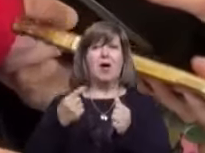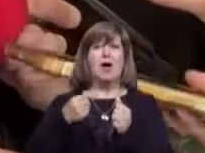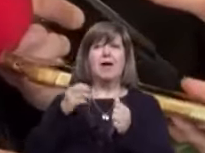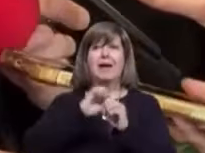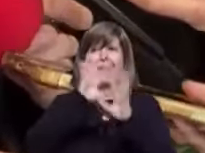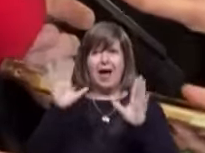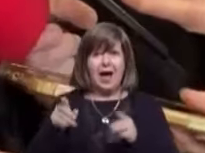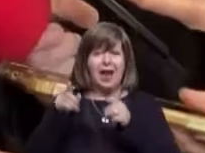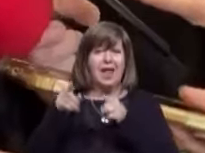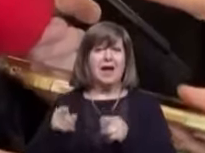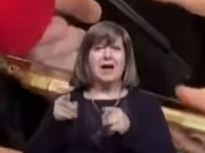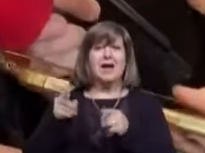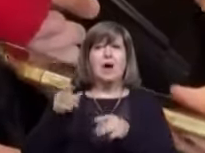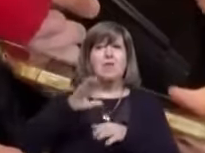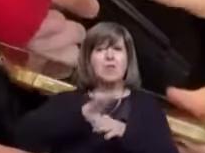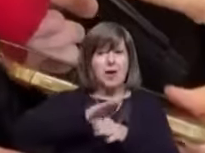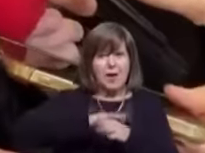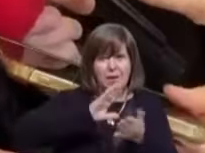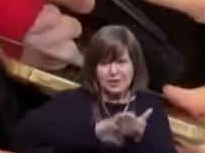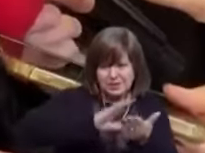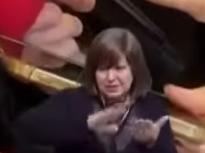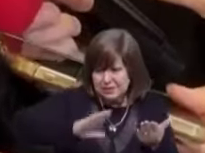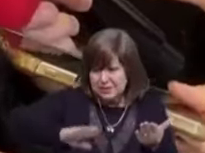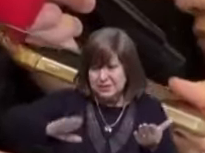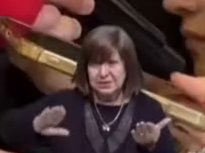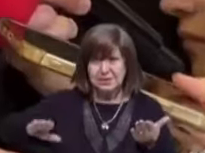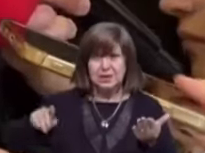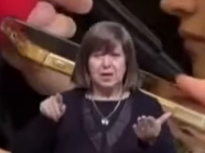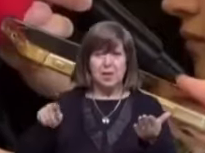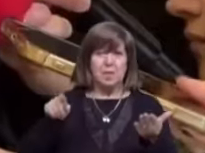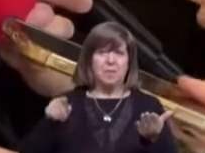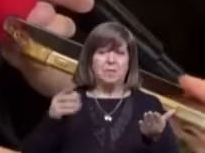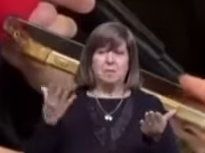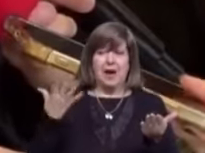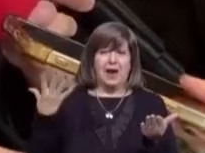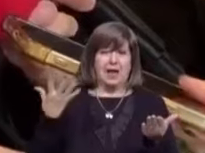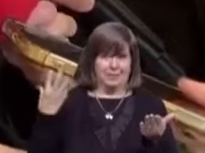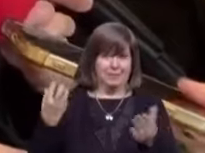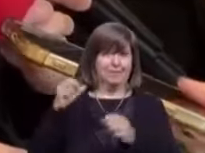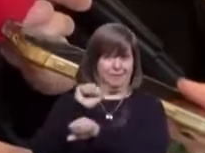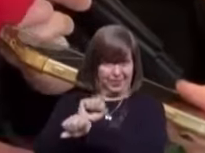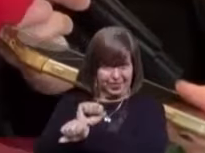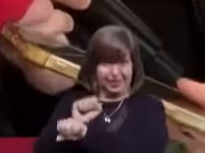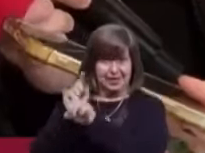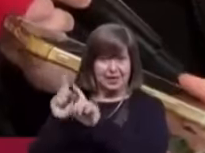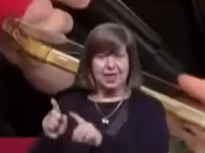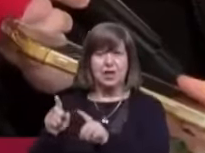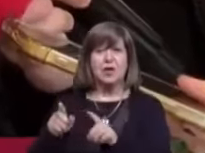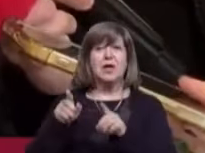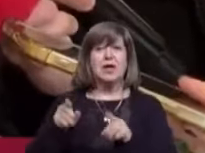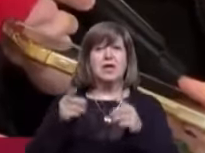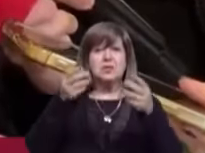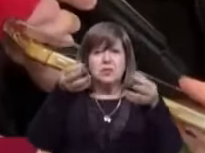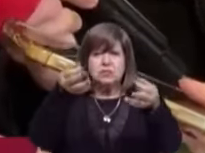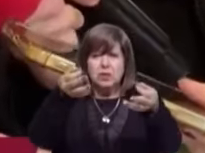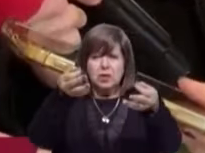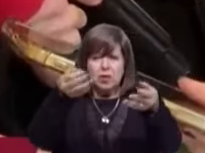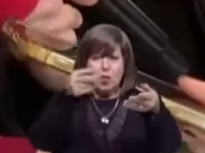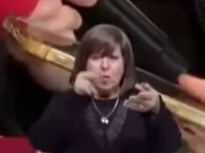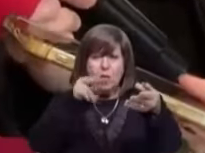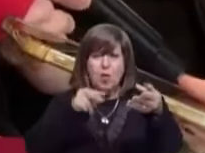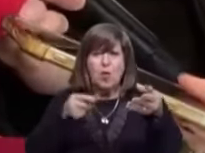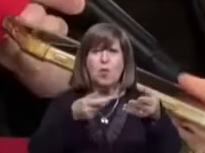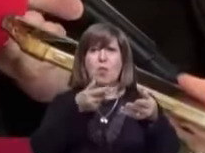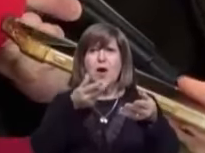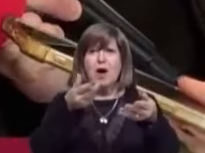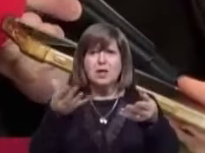Clara prevalencia de las pruebas de cargo por sobre Tales de descargo tal balance en modo alguno debe ser interpretado en términos cuantitativos